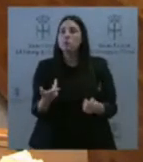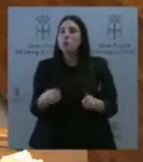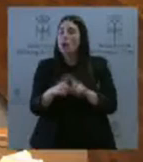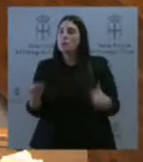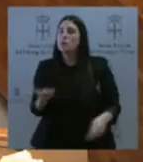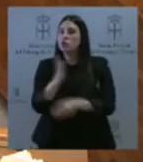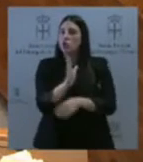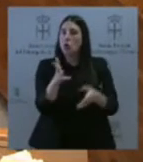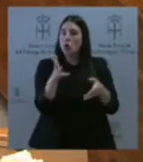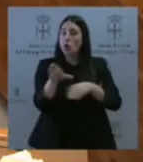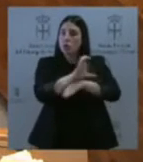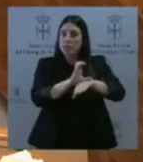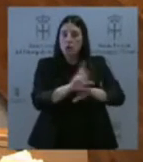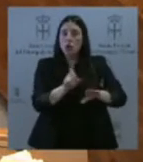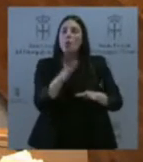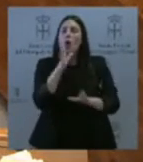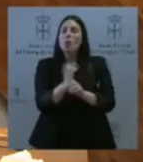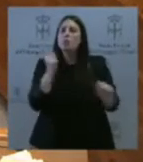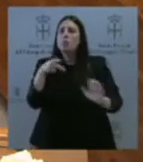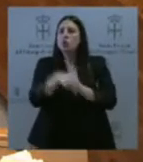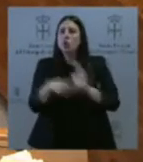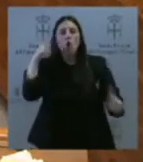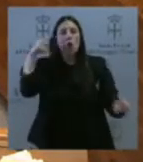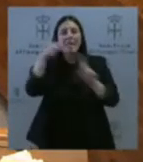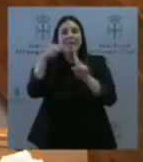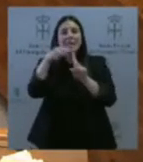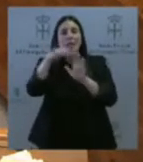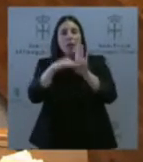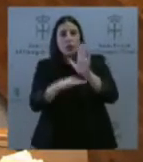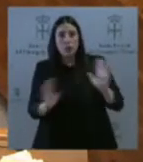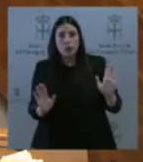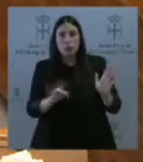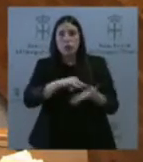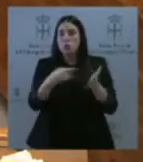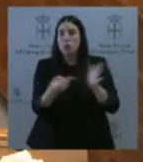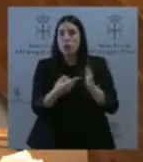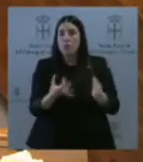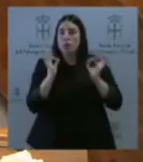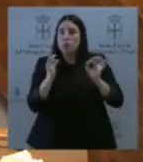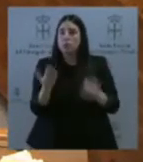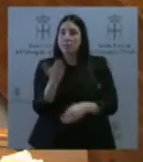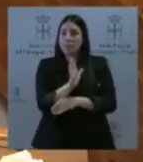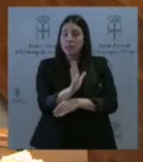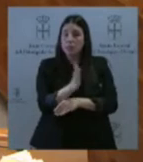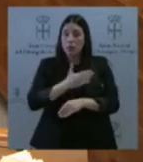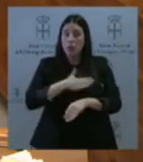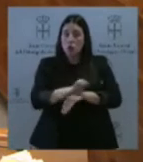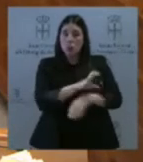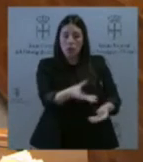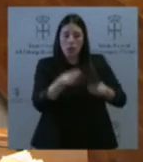protocolo de intenciones no presenta ningún proyecto concreto que esta Consellería pueda valorar, desde la parte, obviamente,